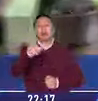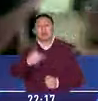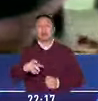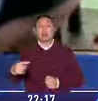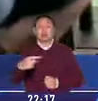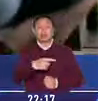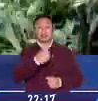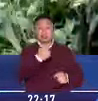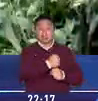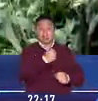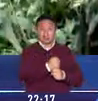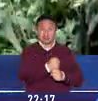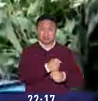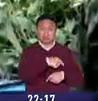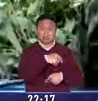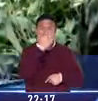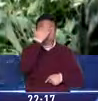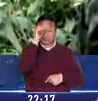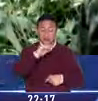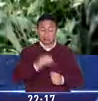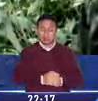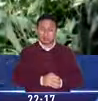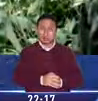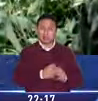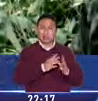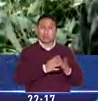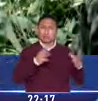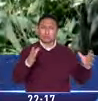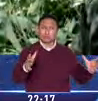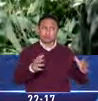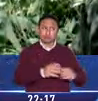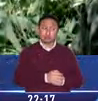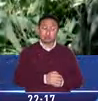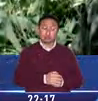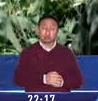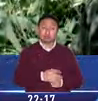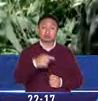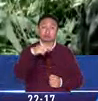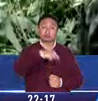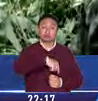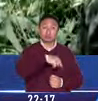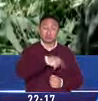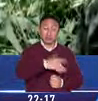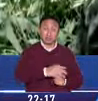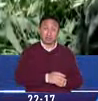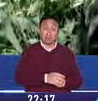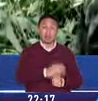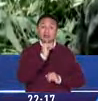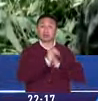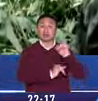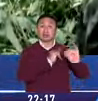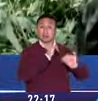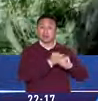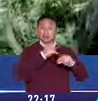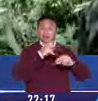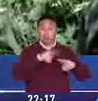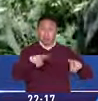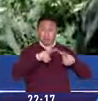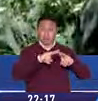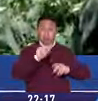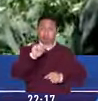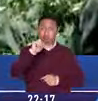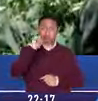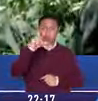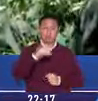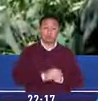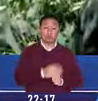este ilícito. Sabiendo de que esa cantidad puede quintuplicar ya en el extranjero, igual manera su valor. Si al